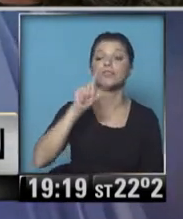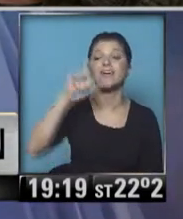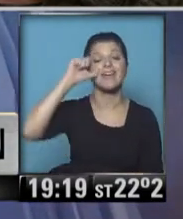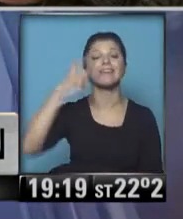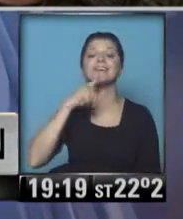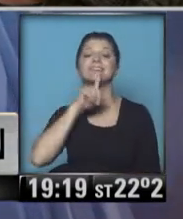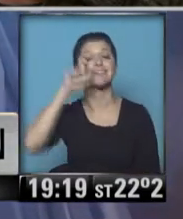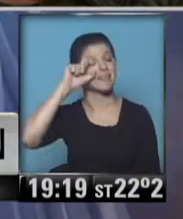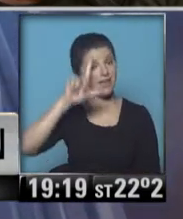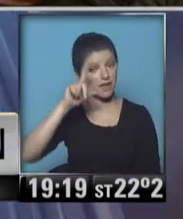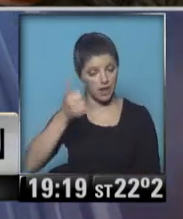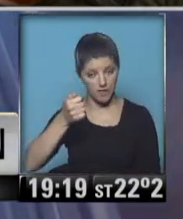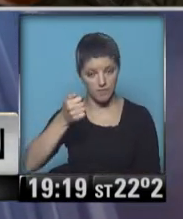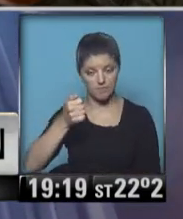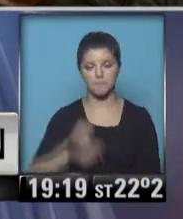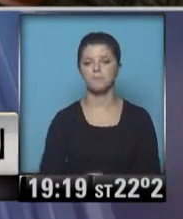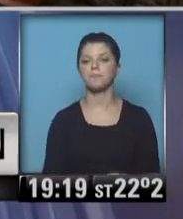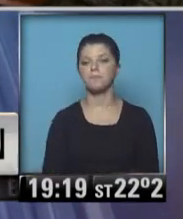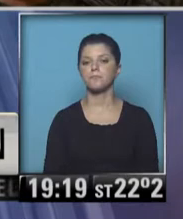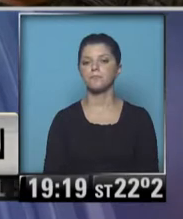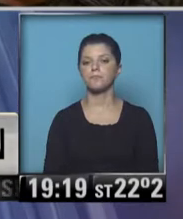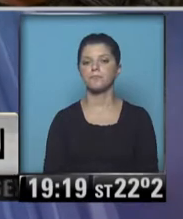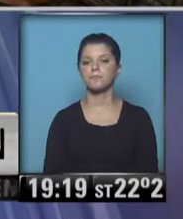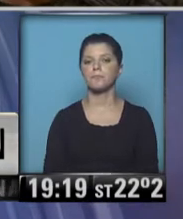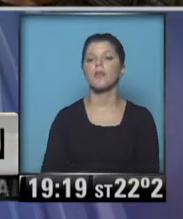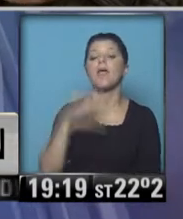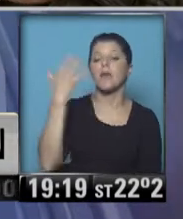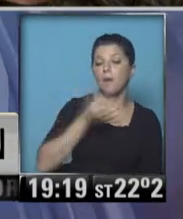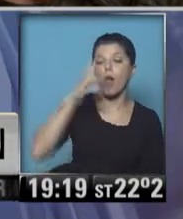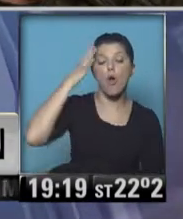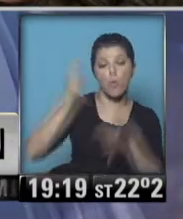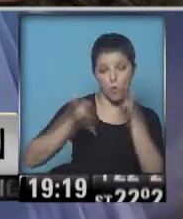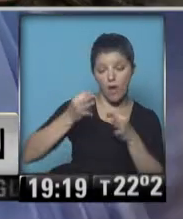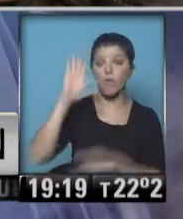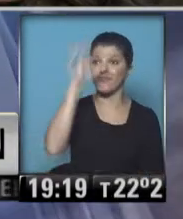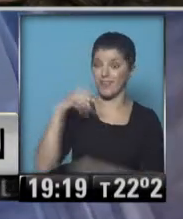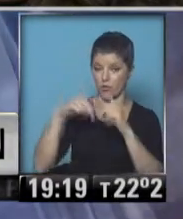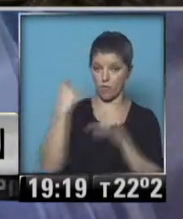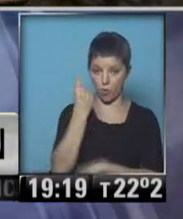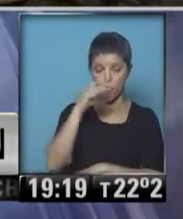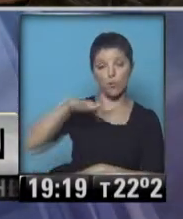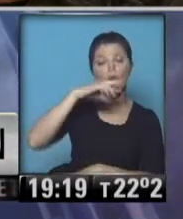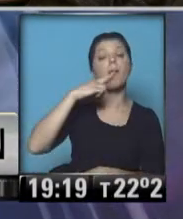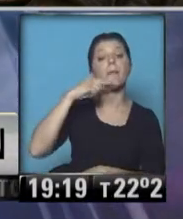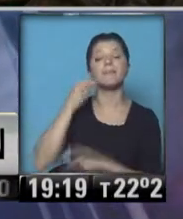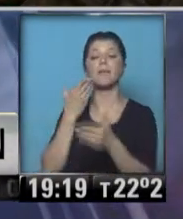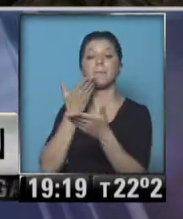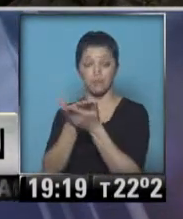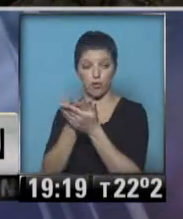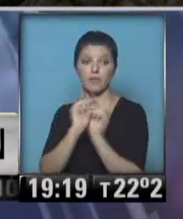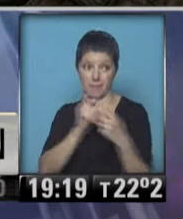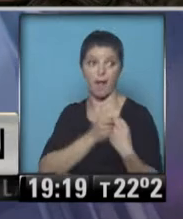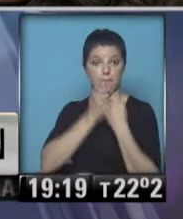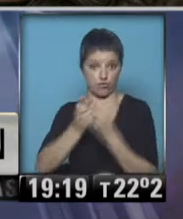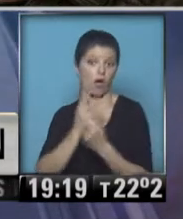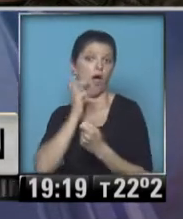Abuelas de Plaza de Mayo. Justamente lo que había pedido el Juzgado Federal 1 de La Plata con el apoyo de Abuelas de Plaza de